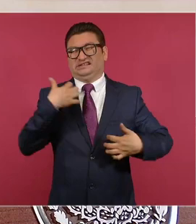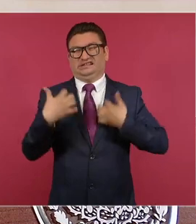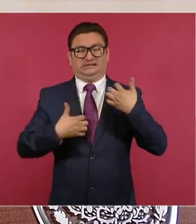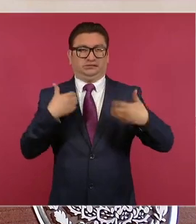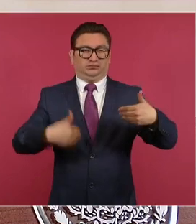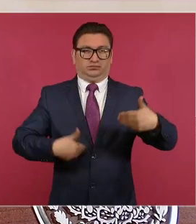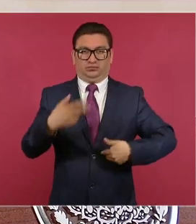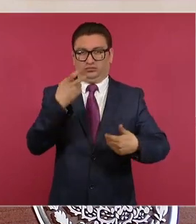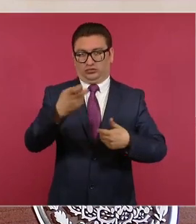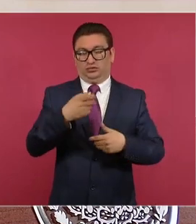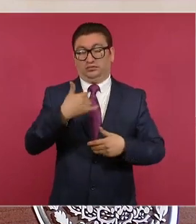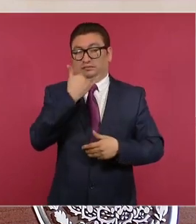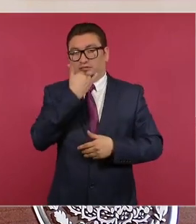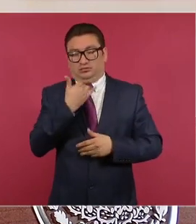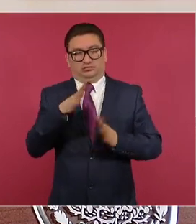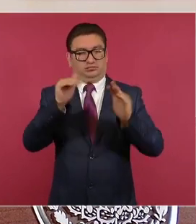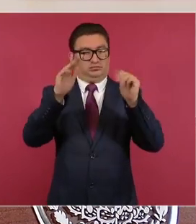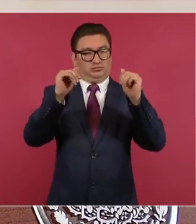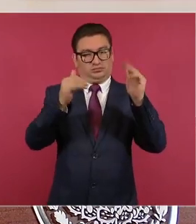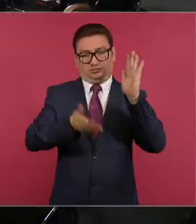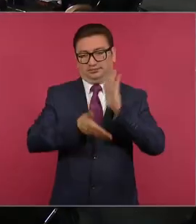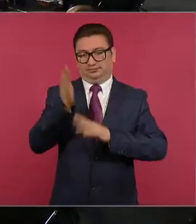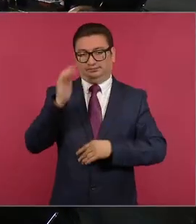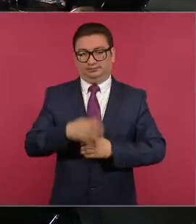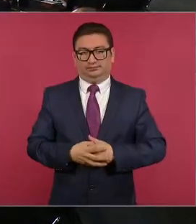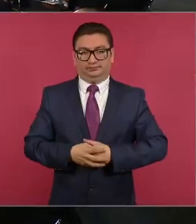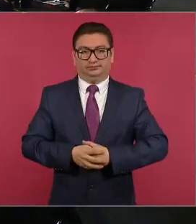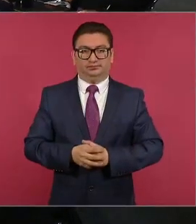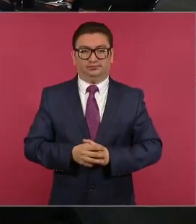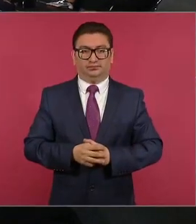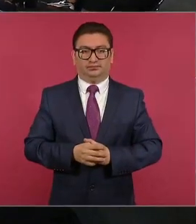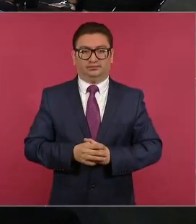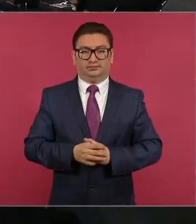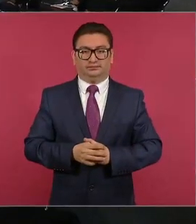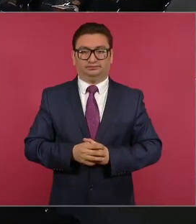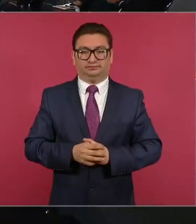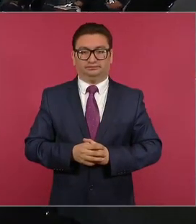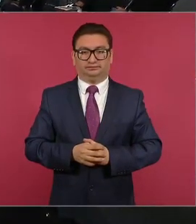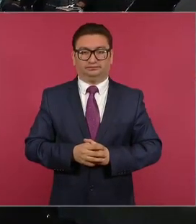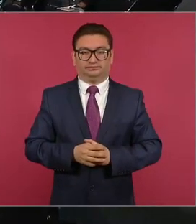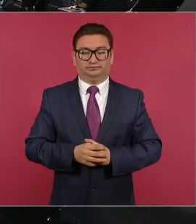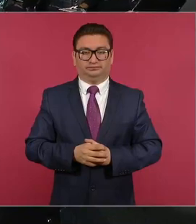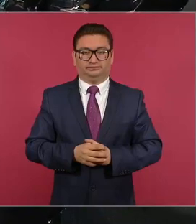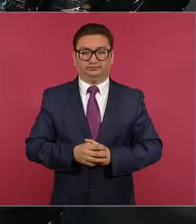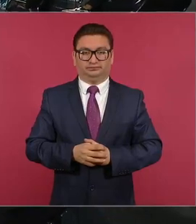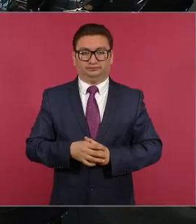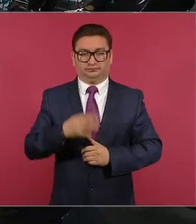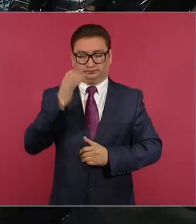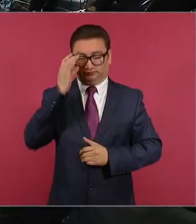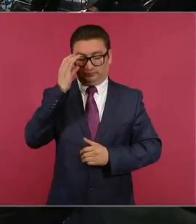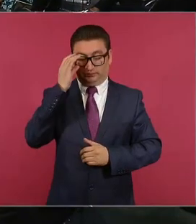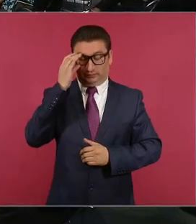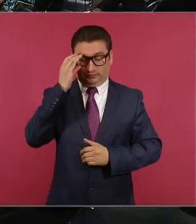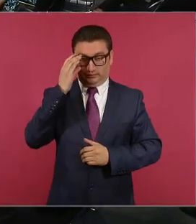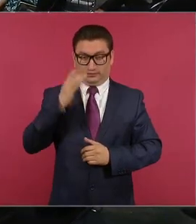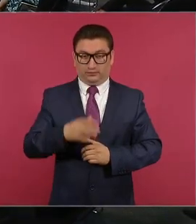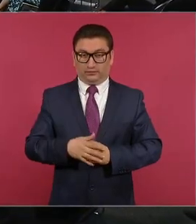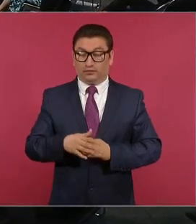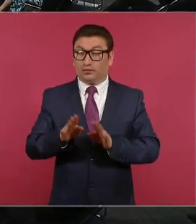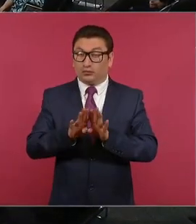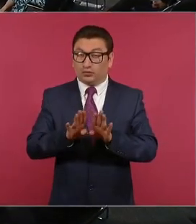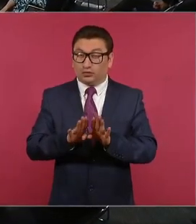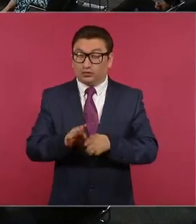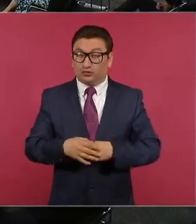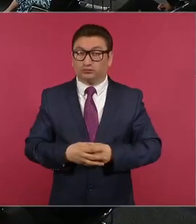ya me voy porque si no. La Ciudad de México que están afuera manifestándose. ¿Cómo? A